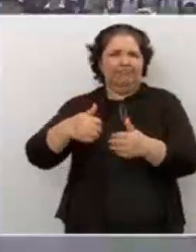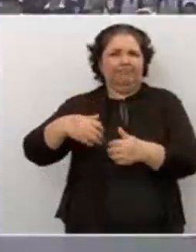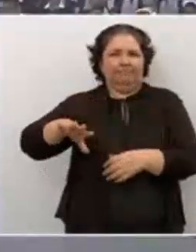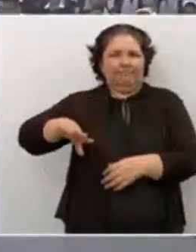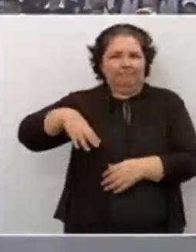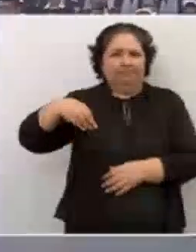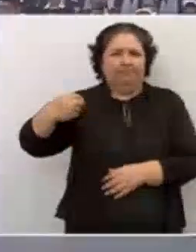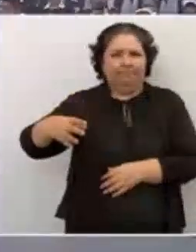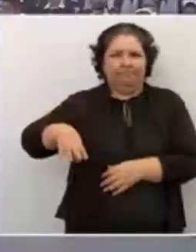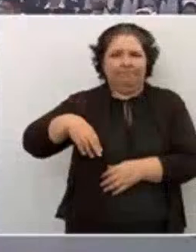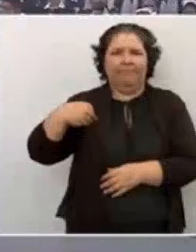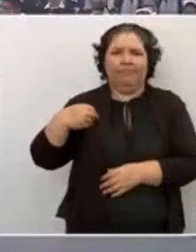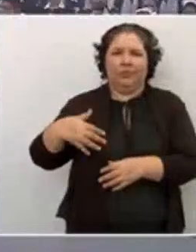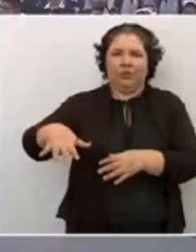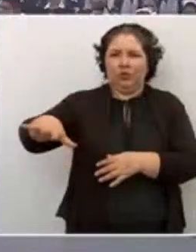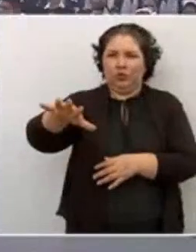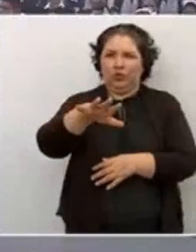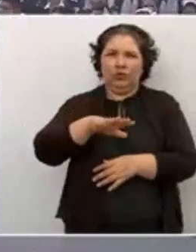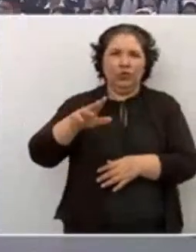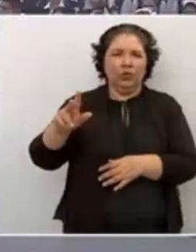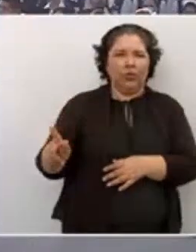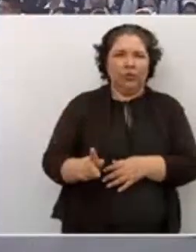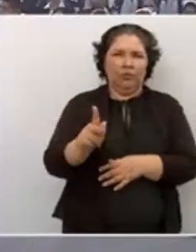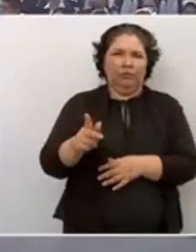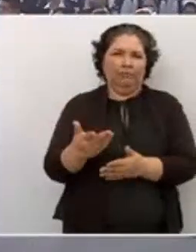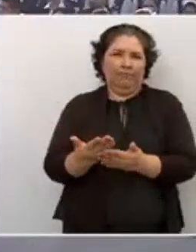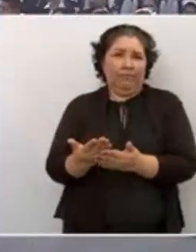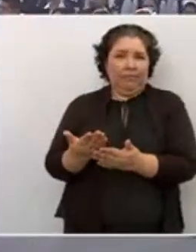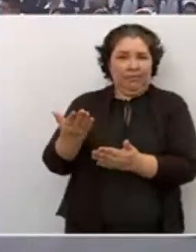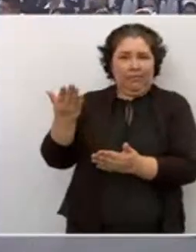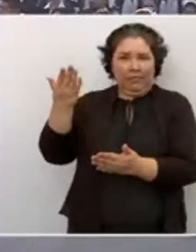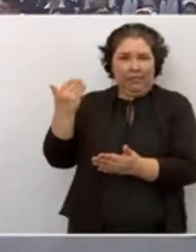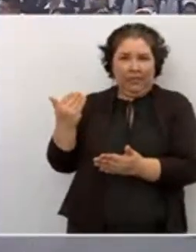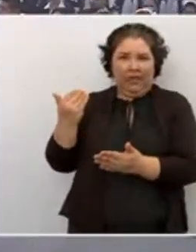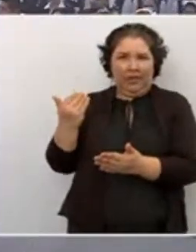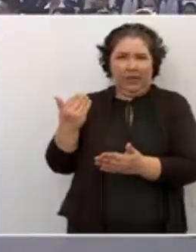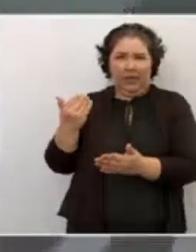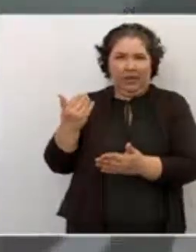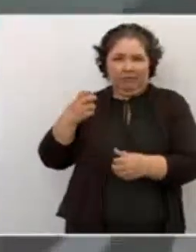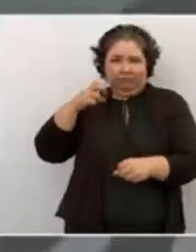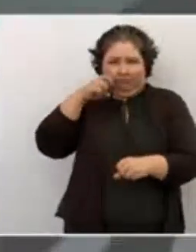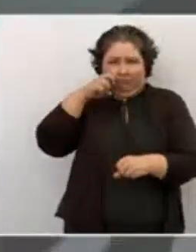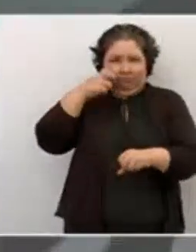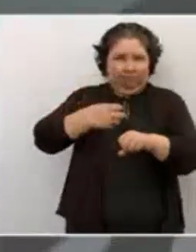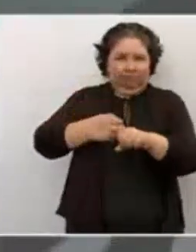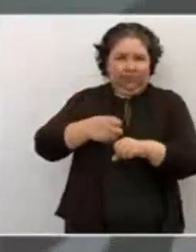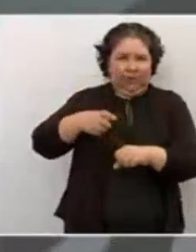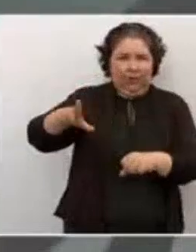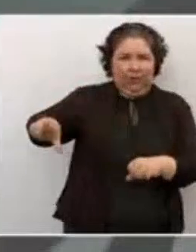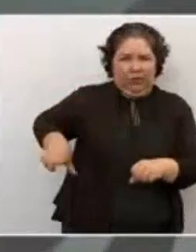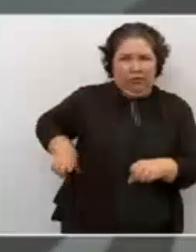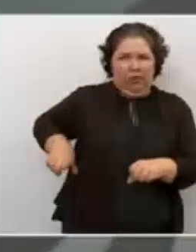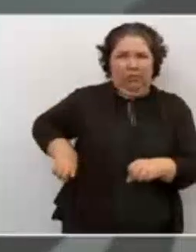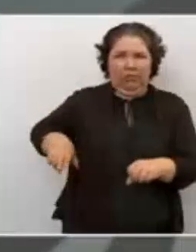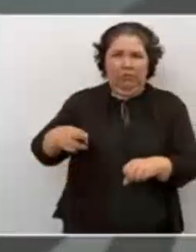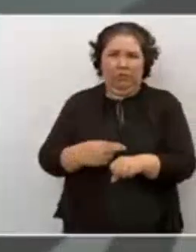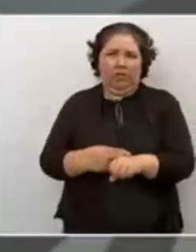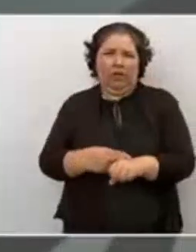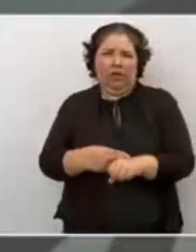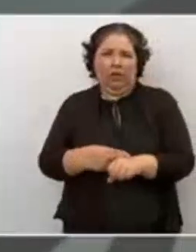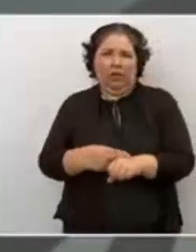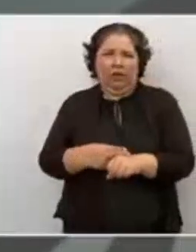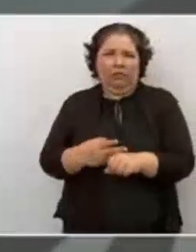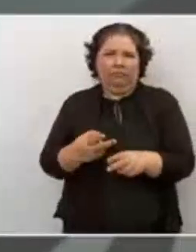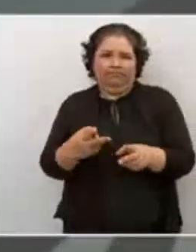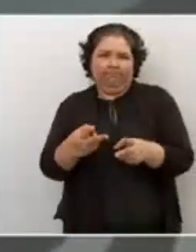nuestro pueblo. En el pasado, el régimen neoliberal se dedicó a robar